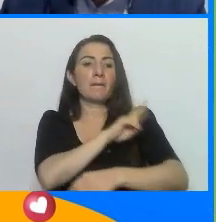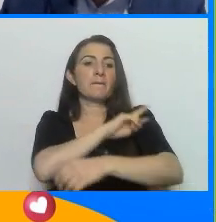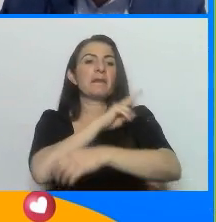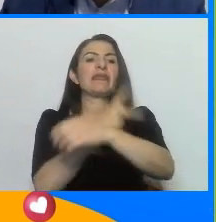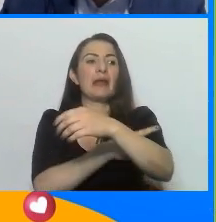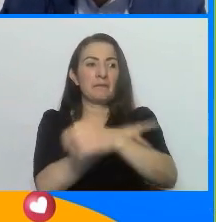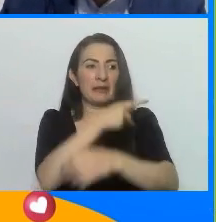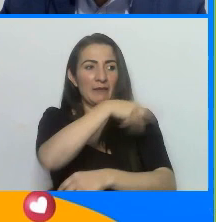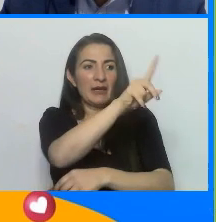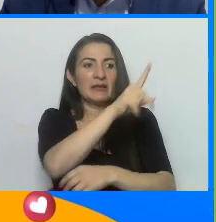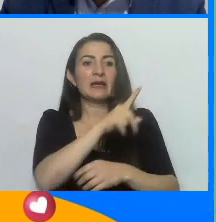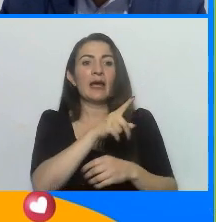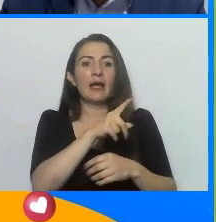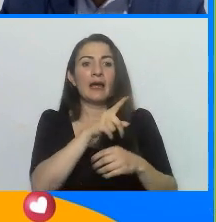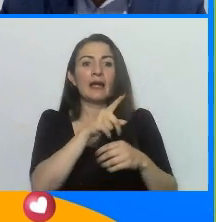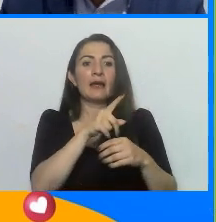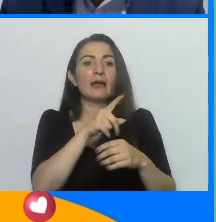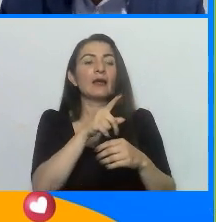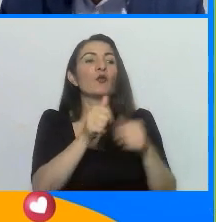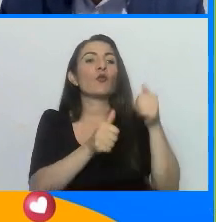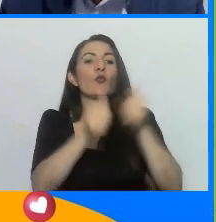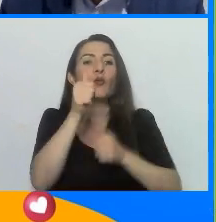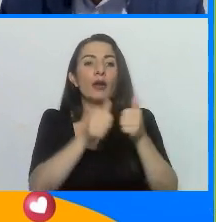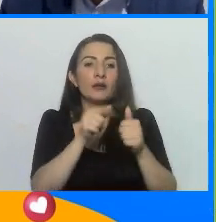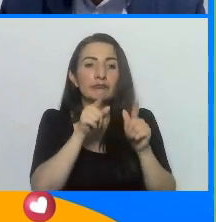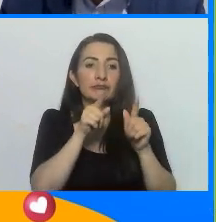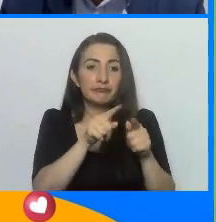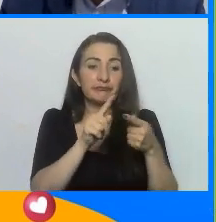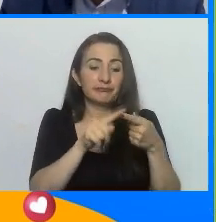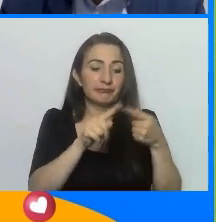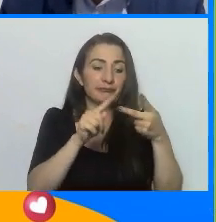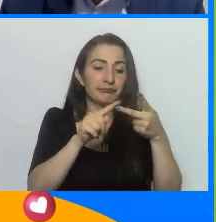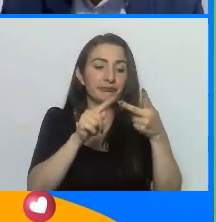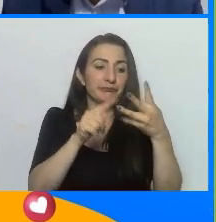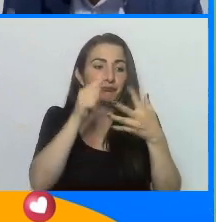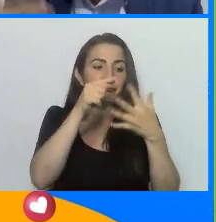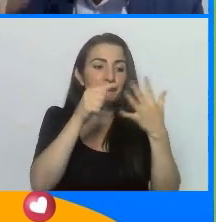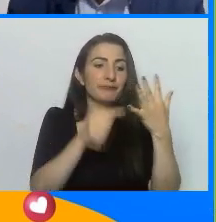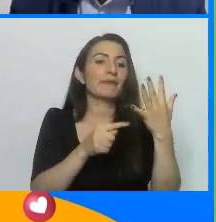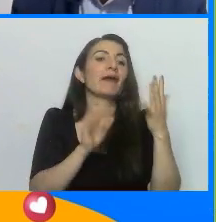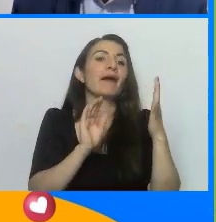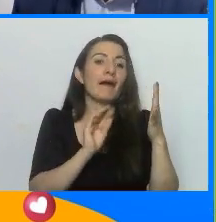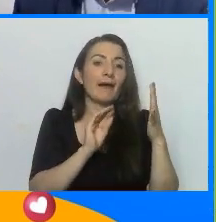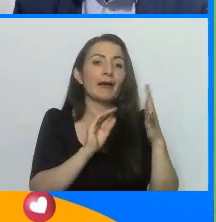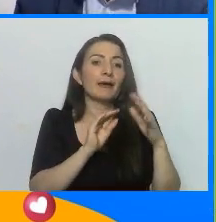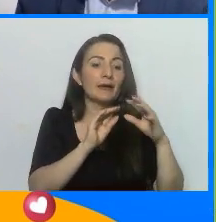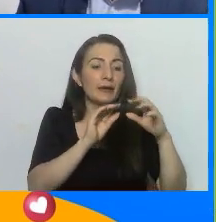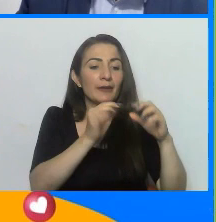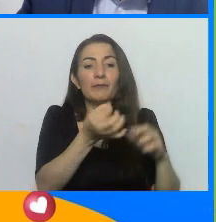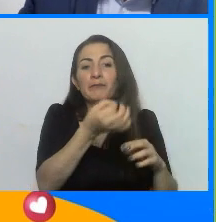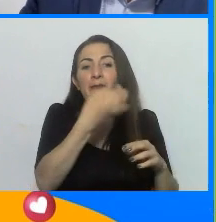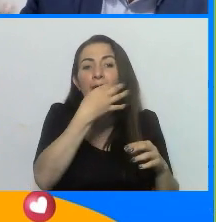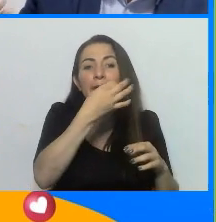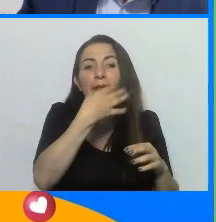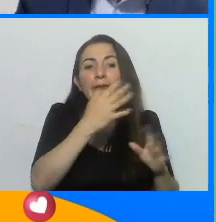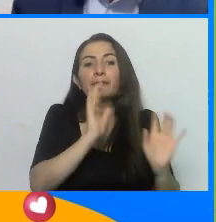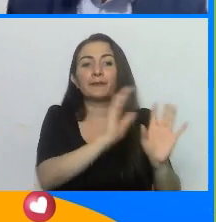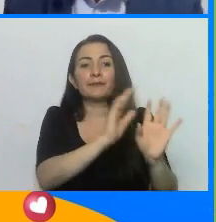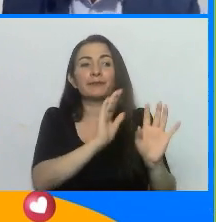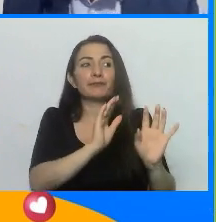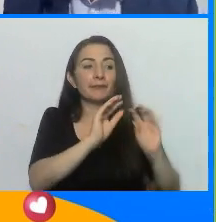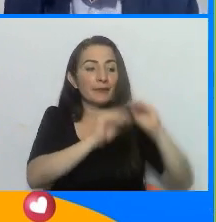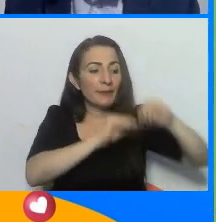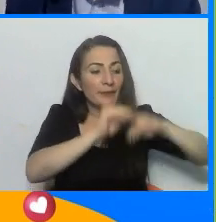vaya y mire la caja de las vitaminas, qué nutrientes tiene. Les van a aparecer estos, ¿sí? Sino que allá son creados de